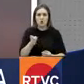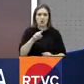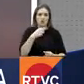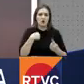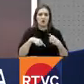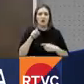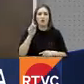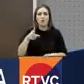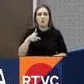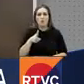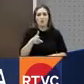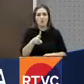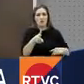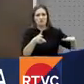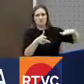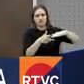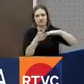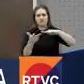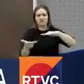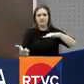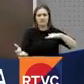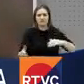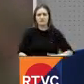los sorprendió.